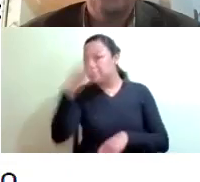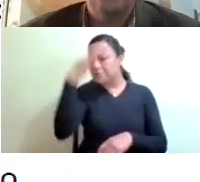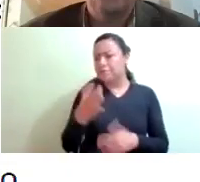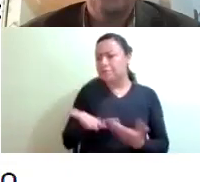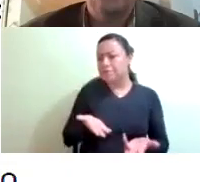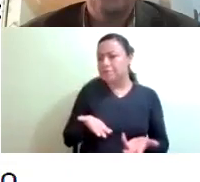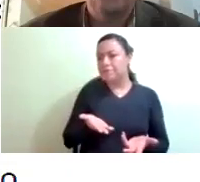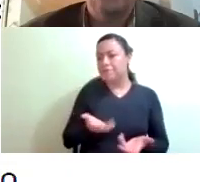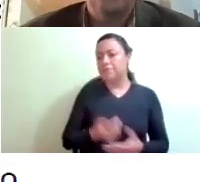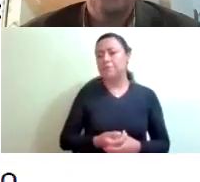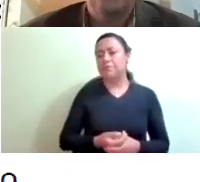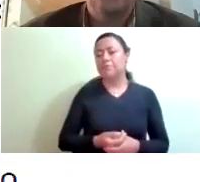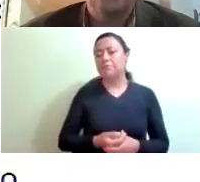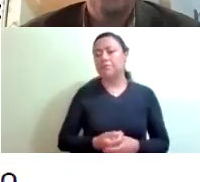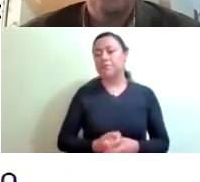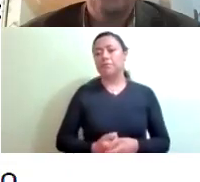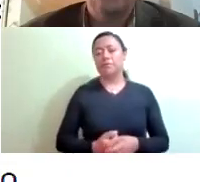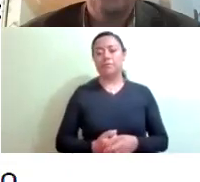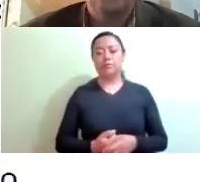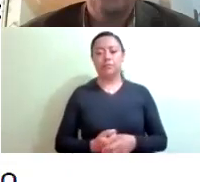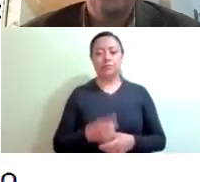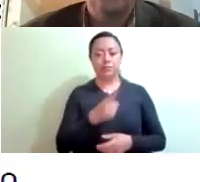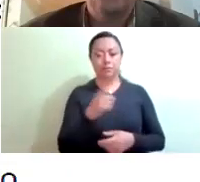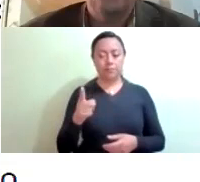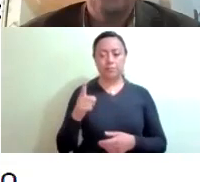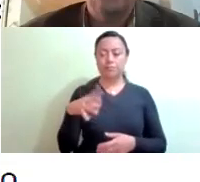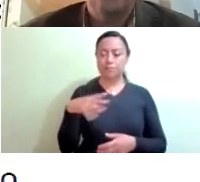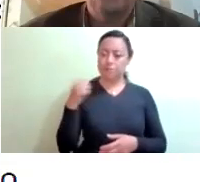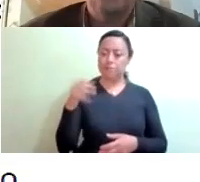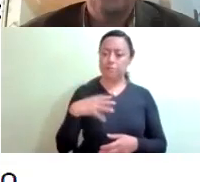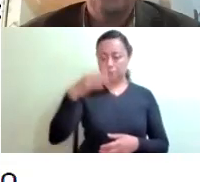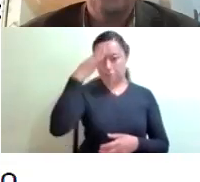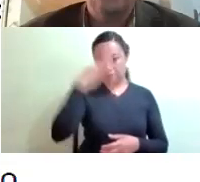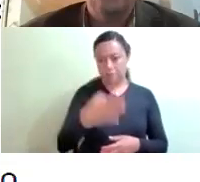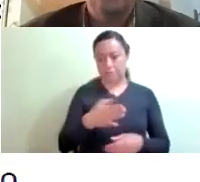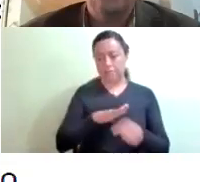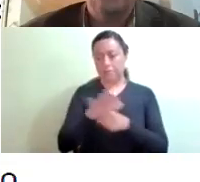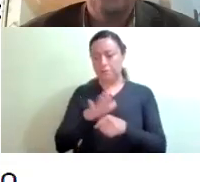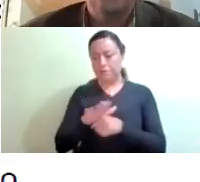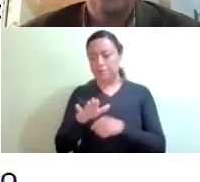Y eso no puede ser que esos sí les dicen